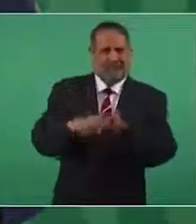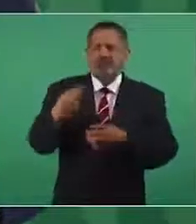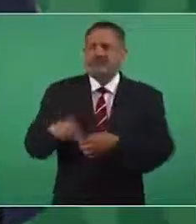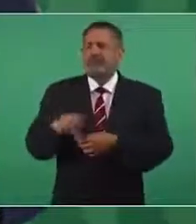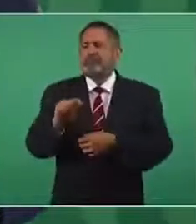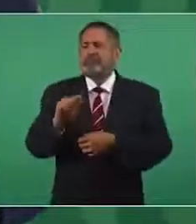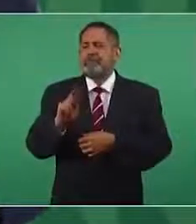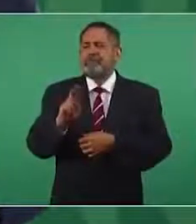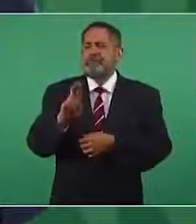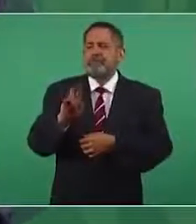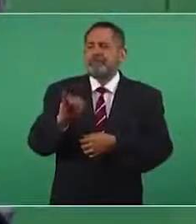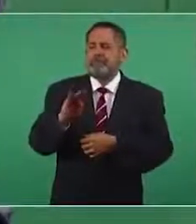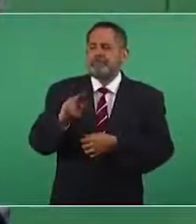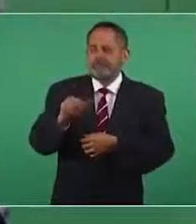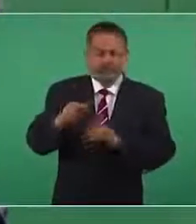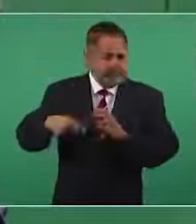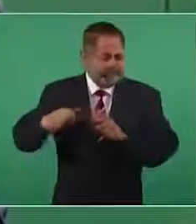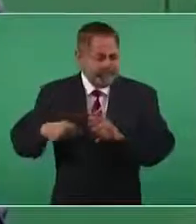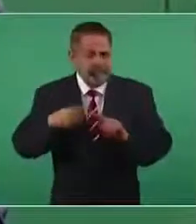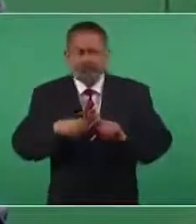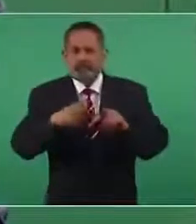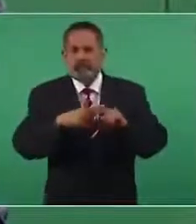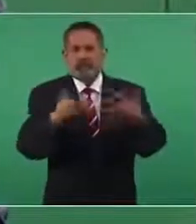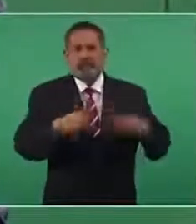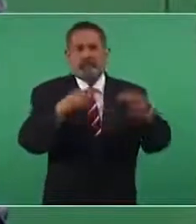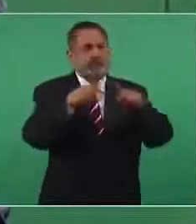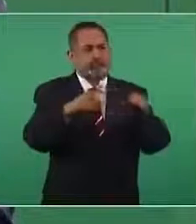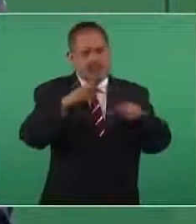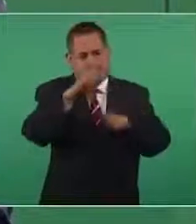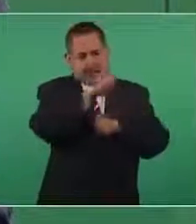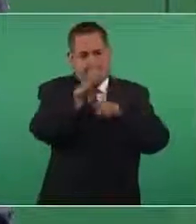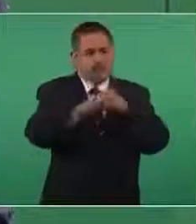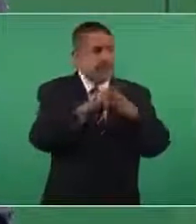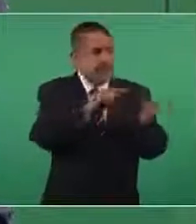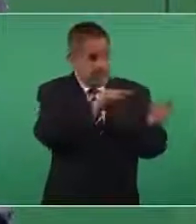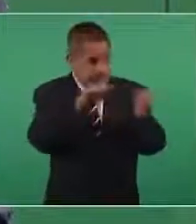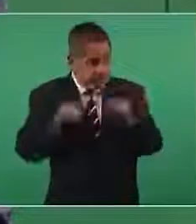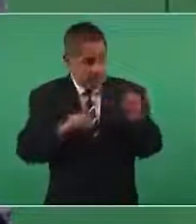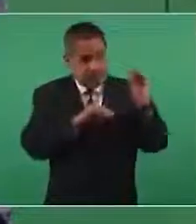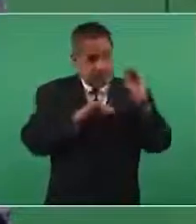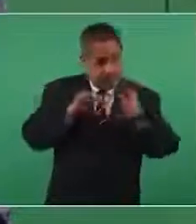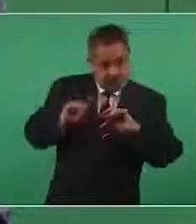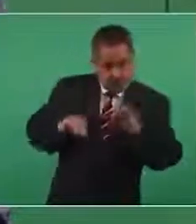empresas extranjeras de distintos países, y se va a aumentar